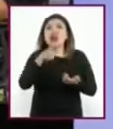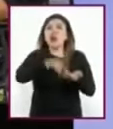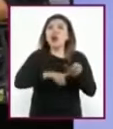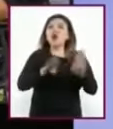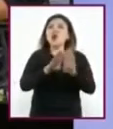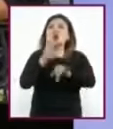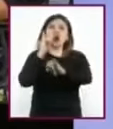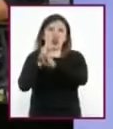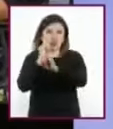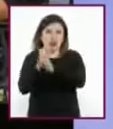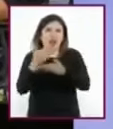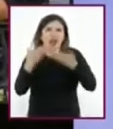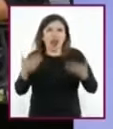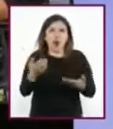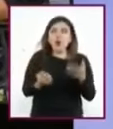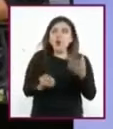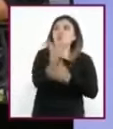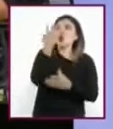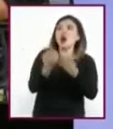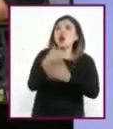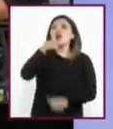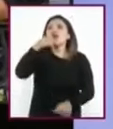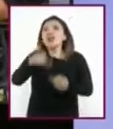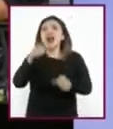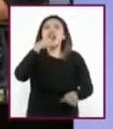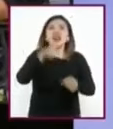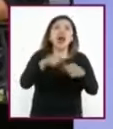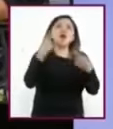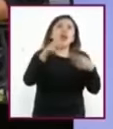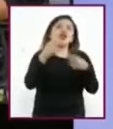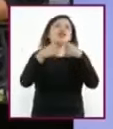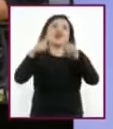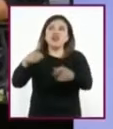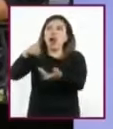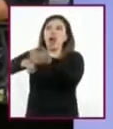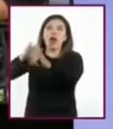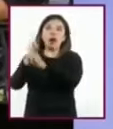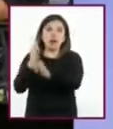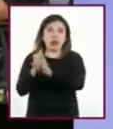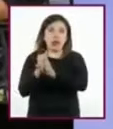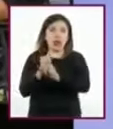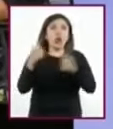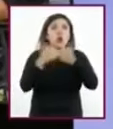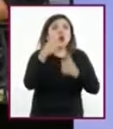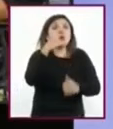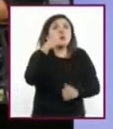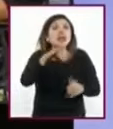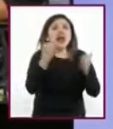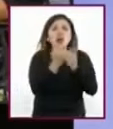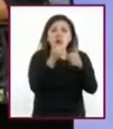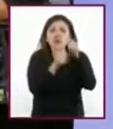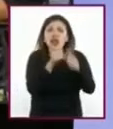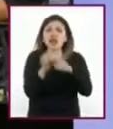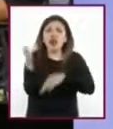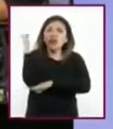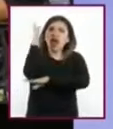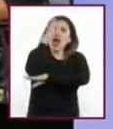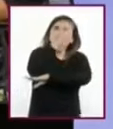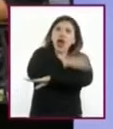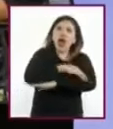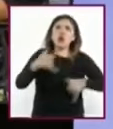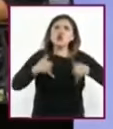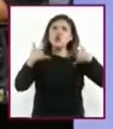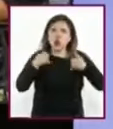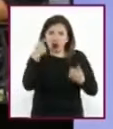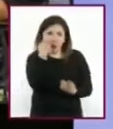internet, ¿no? Que no es más que las cartas de otro modo, claro. Sino hasta con los mensajes de teléfono. Todo el día, los